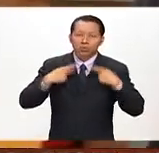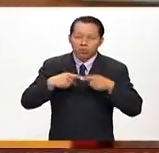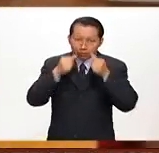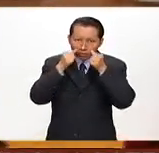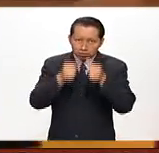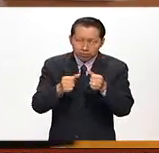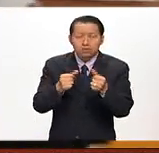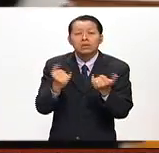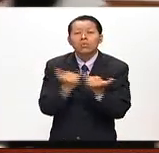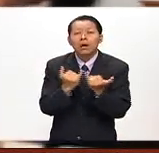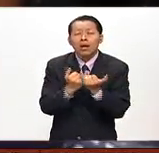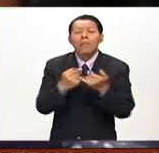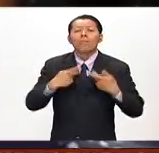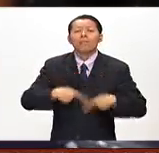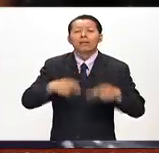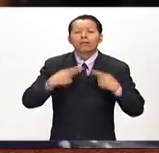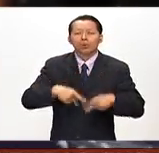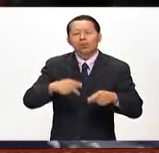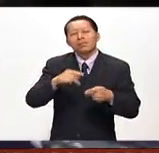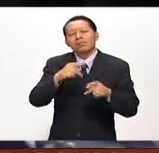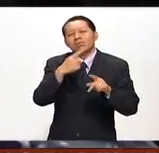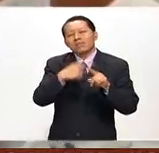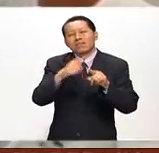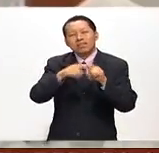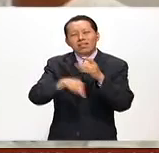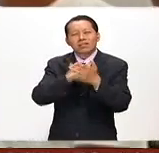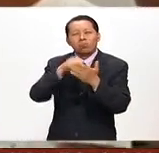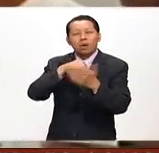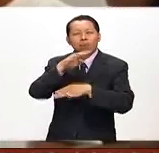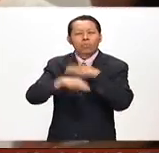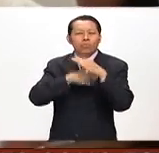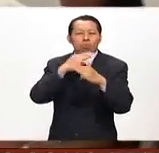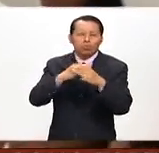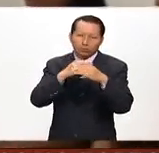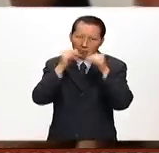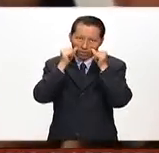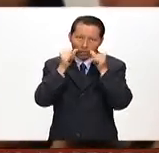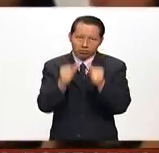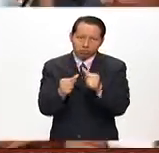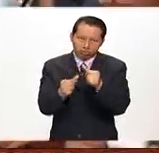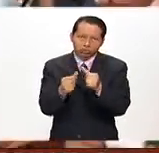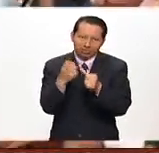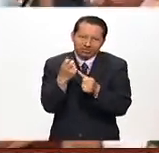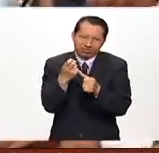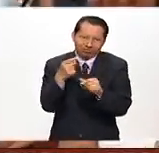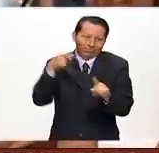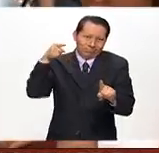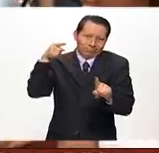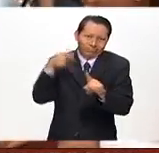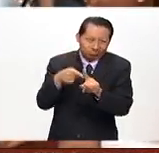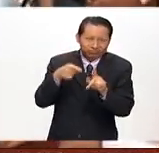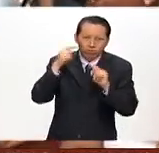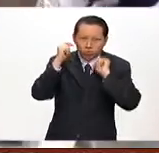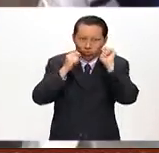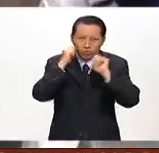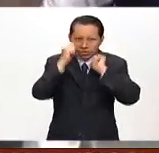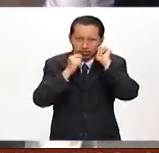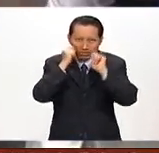tratar con personas de diferentes lugares del mundo, porque esto es el turismo. Y bueno, pues nuestros